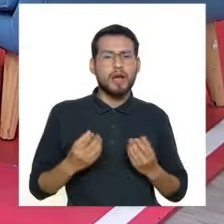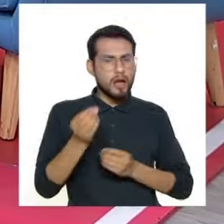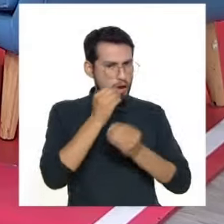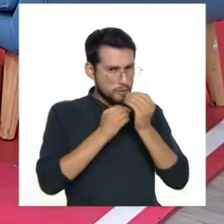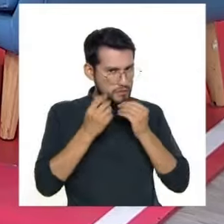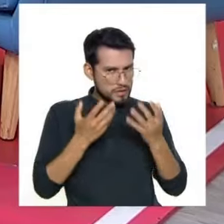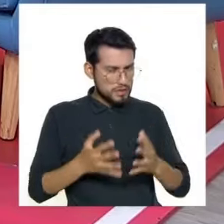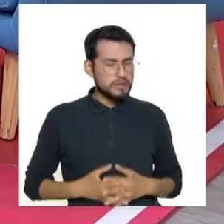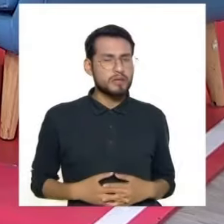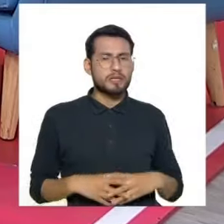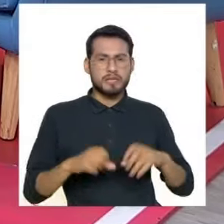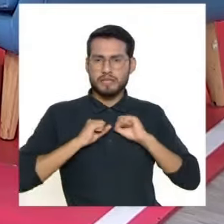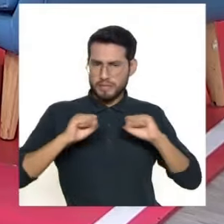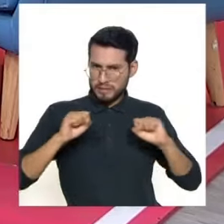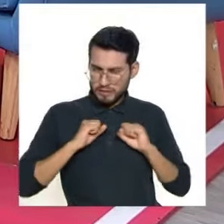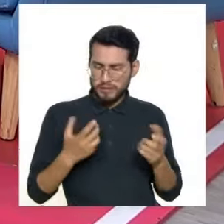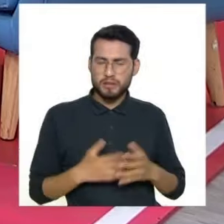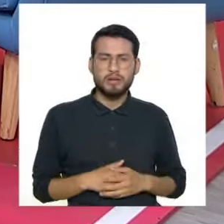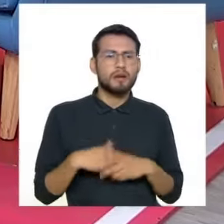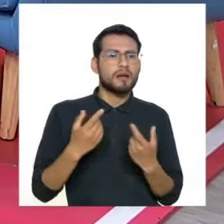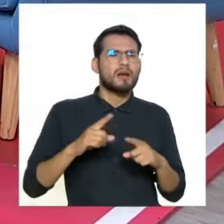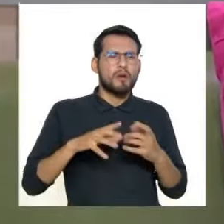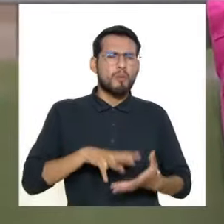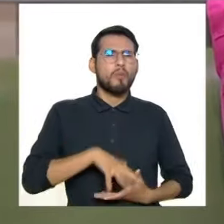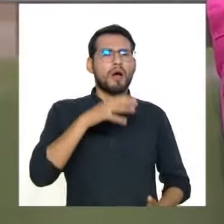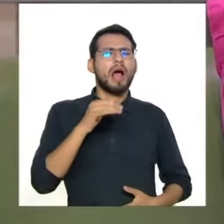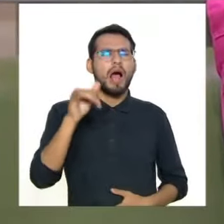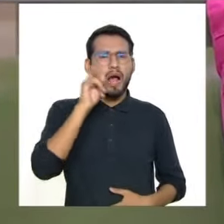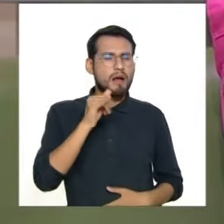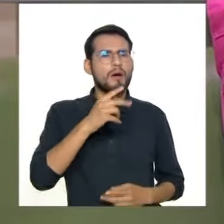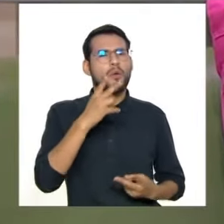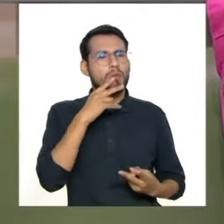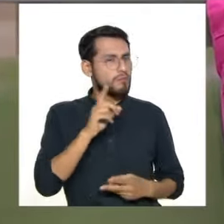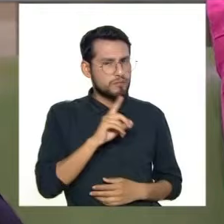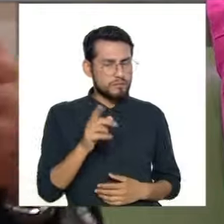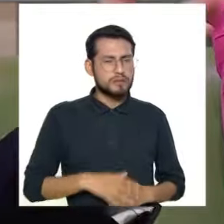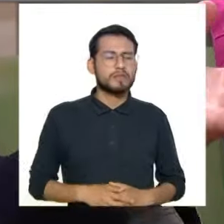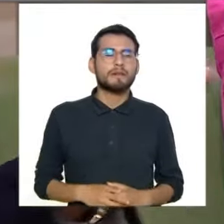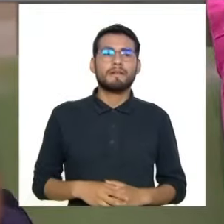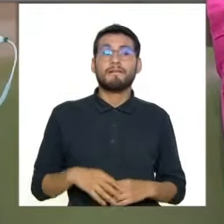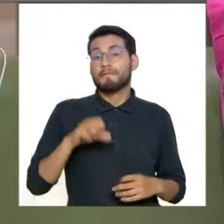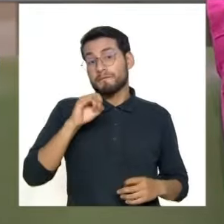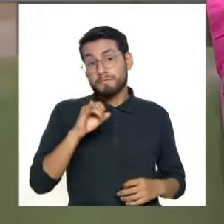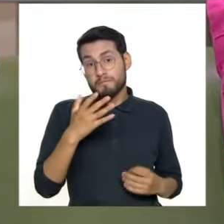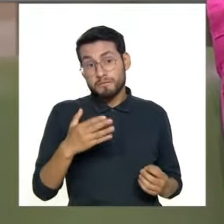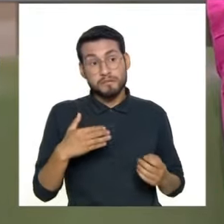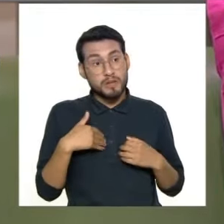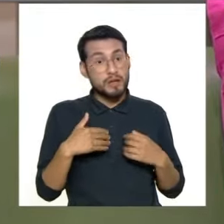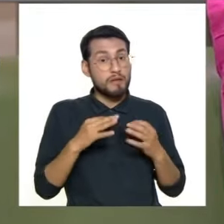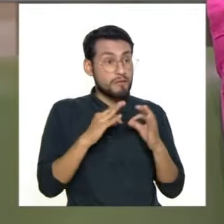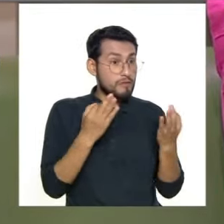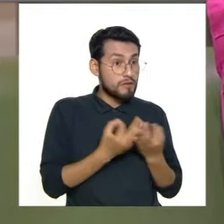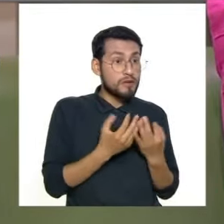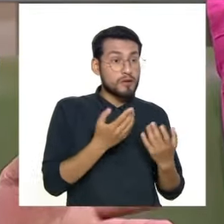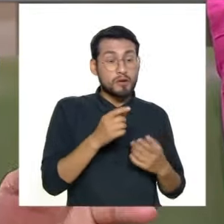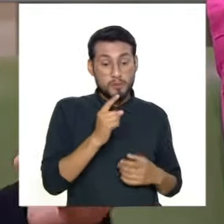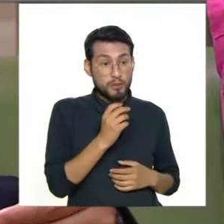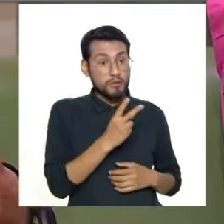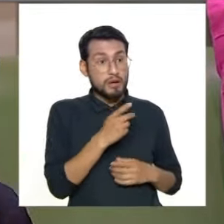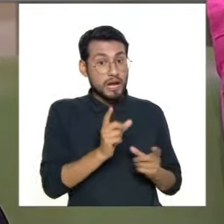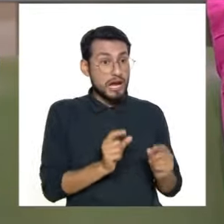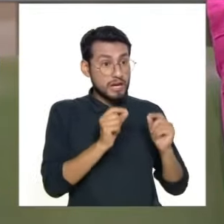alimentación hacer ejercicio evitar los excesos en el alcohol y el tabaco y bueno si es que uno tiene una familiar de primer o segundo grado